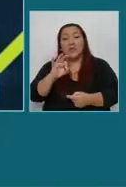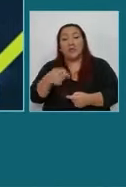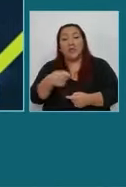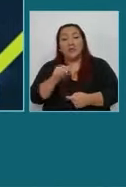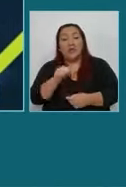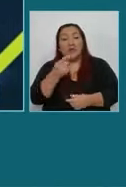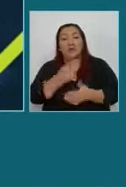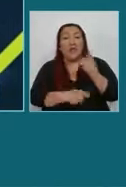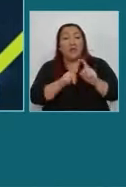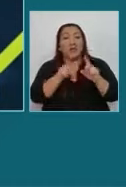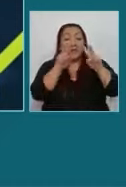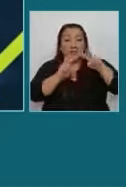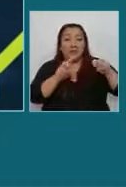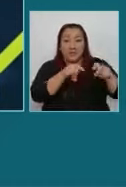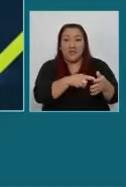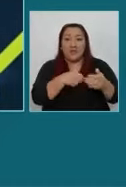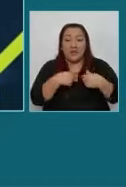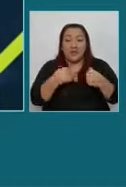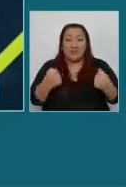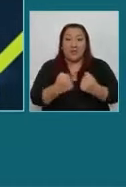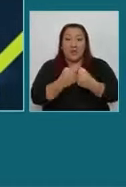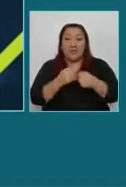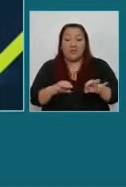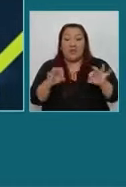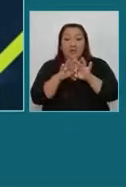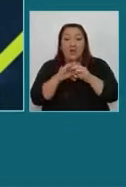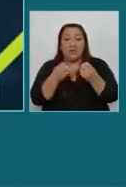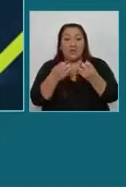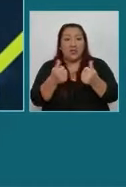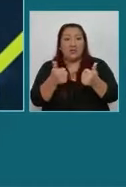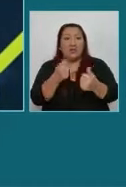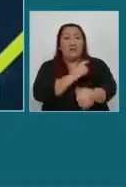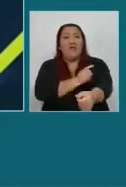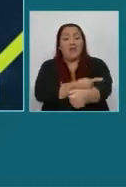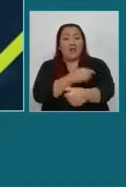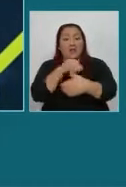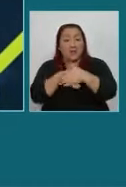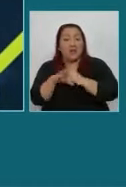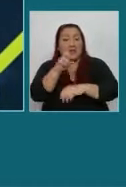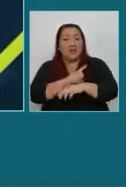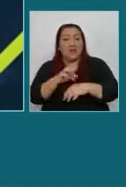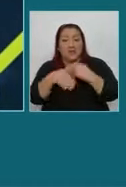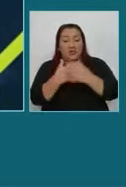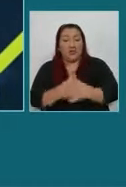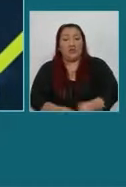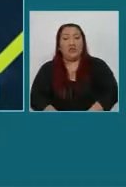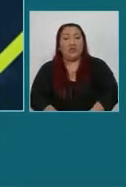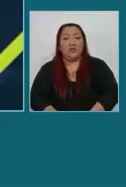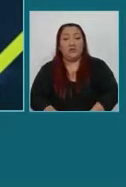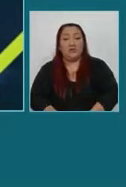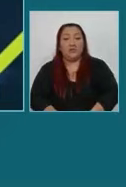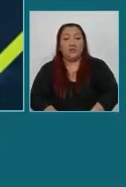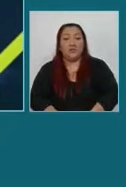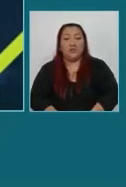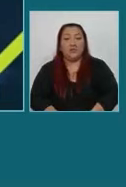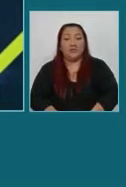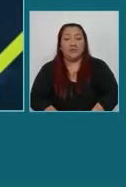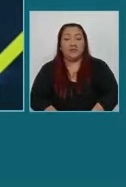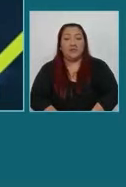soles para aquellas investigaciones que tengan un impacto bastante fuerte en el desarrollo de tecnología por proyecto.